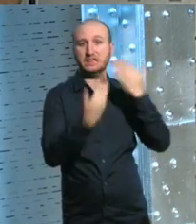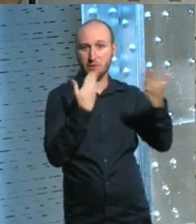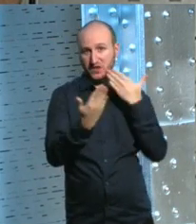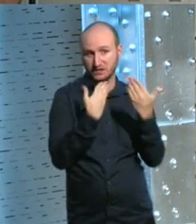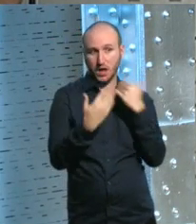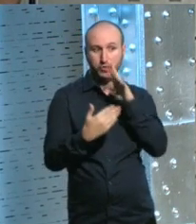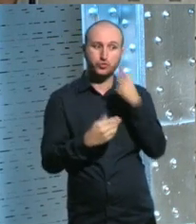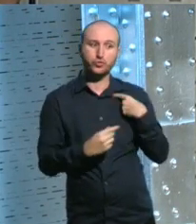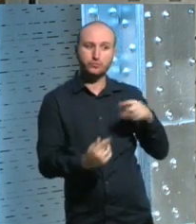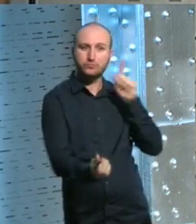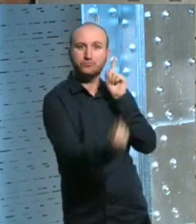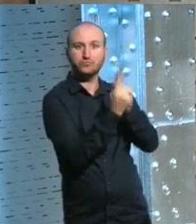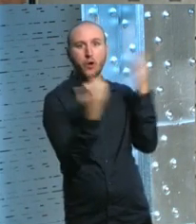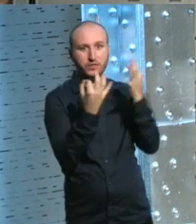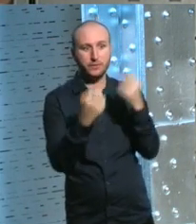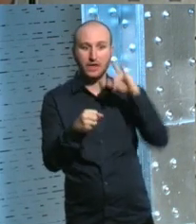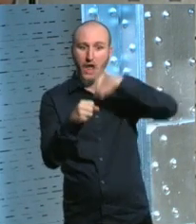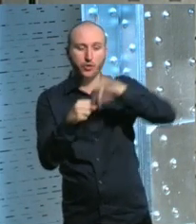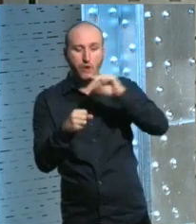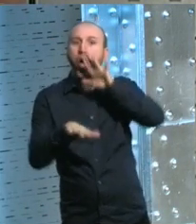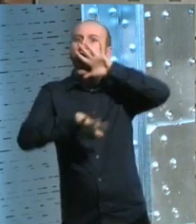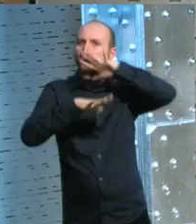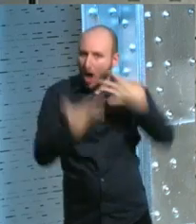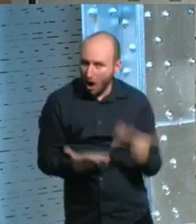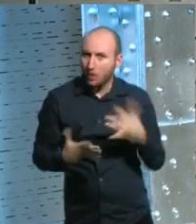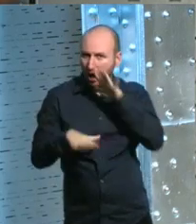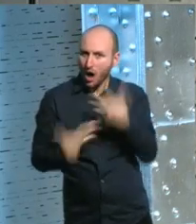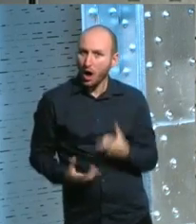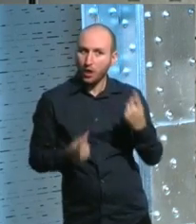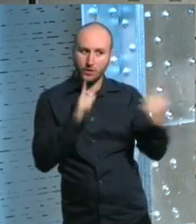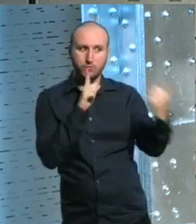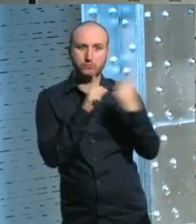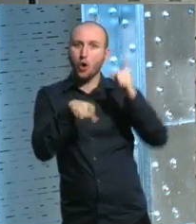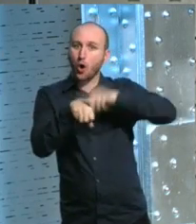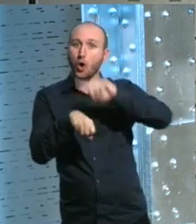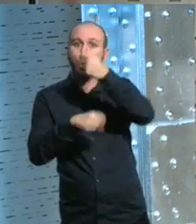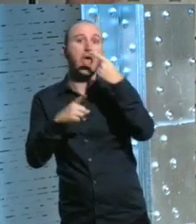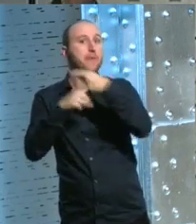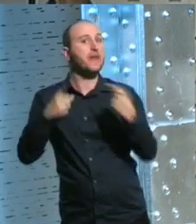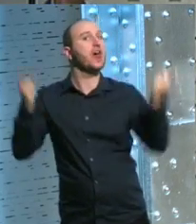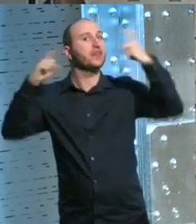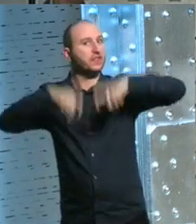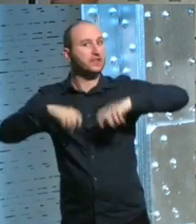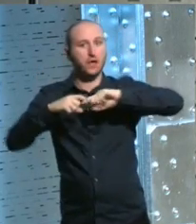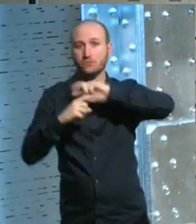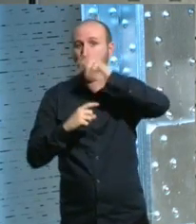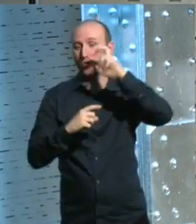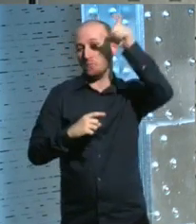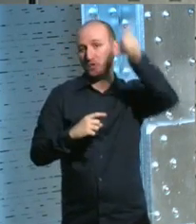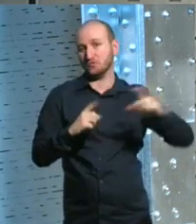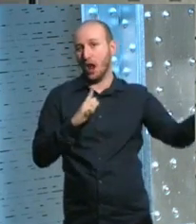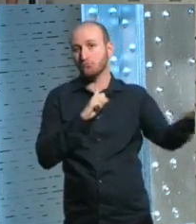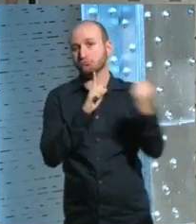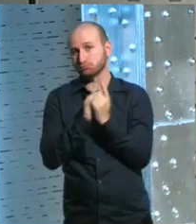ver. Le dice, ok, el lunes, no, ahora, ok, a las 3, no, ahora, a la 1:30 me dio cita, otra persona, y así fue.